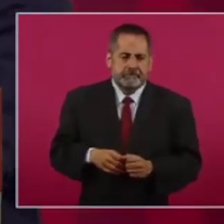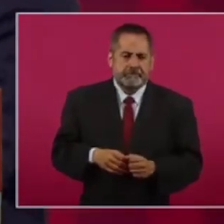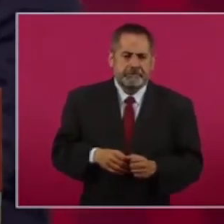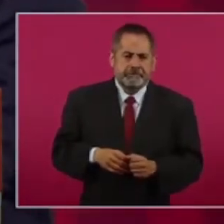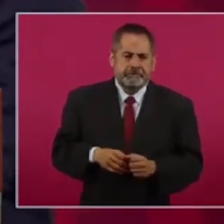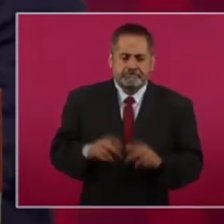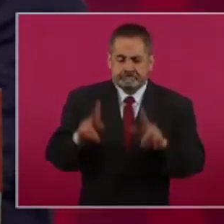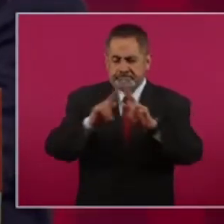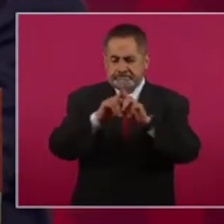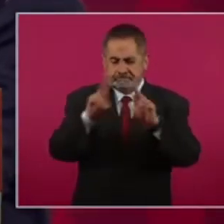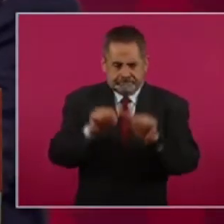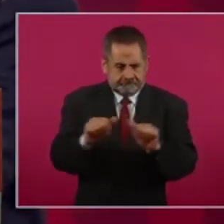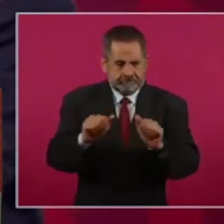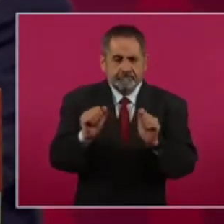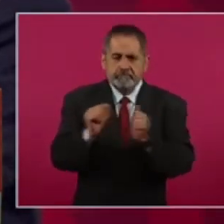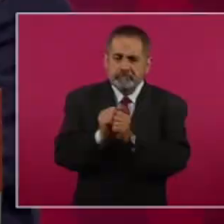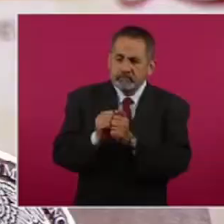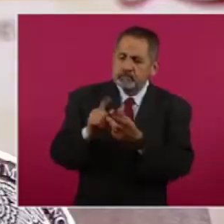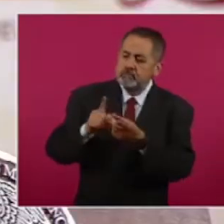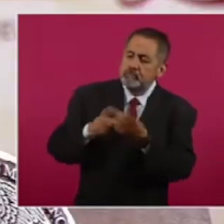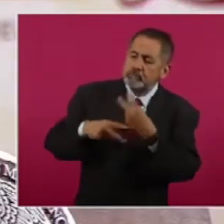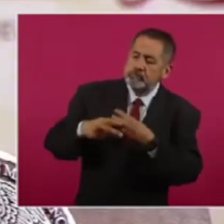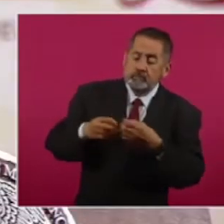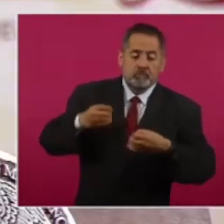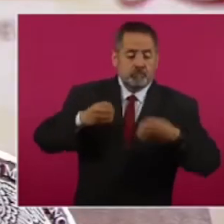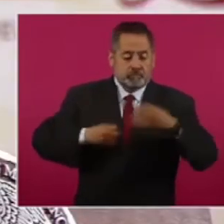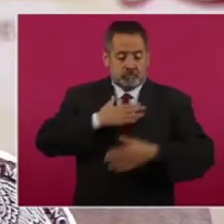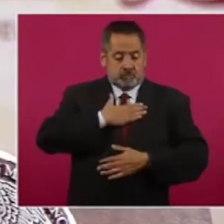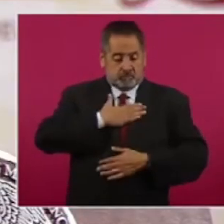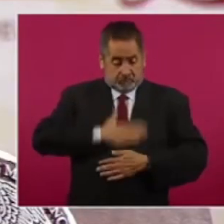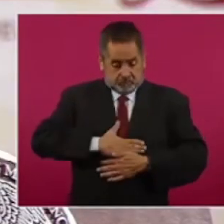La paz es fruto de la justicia.